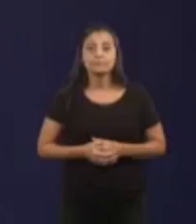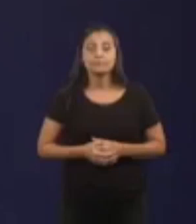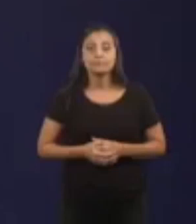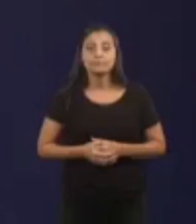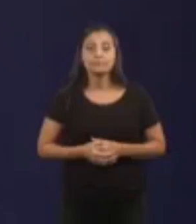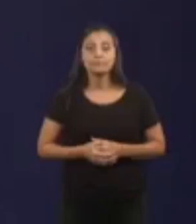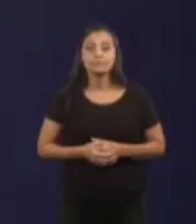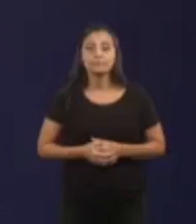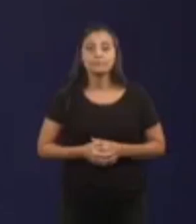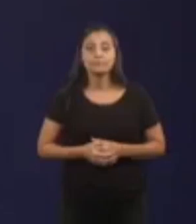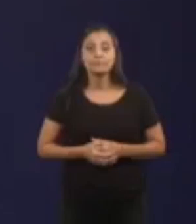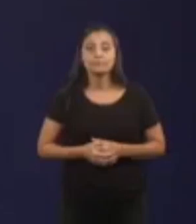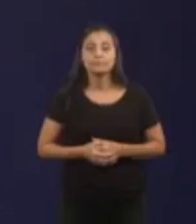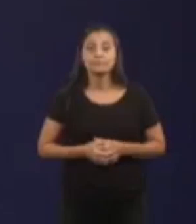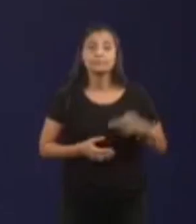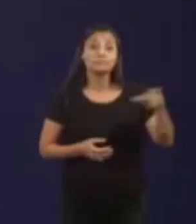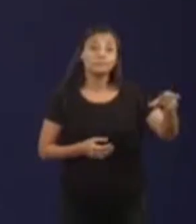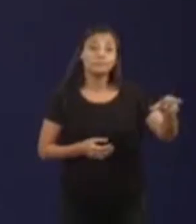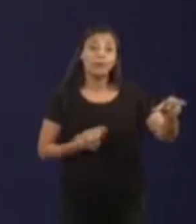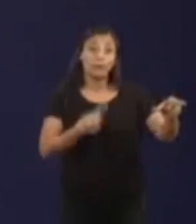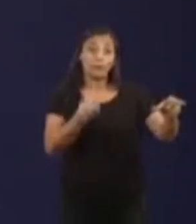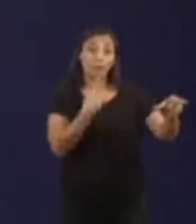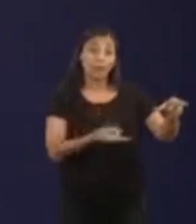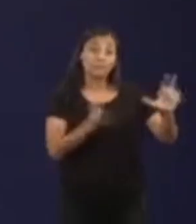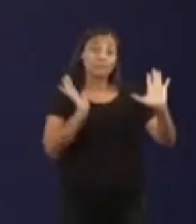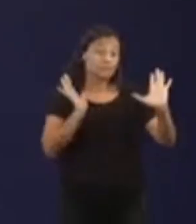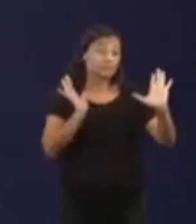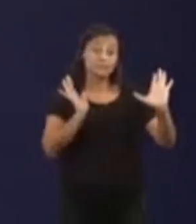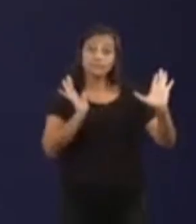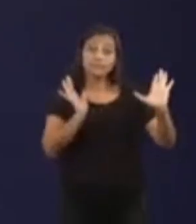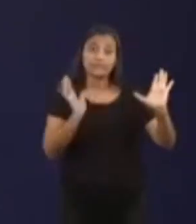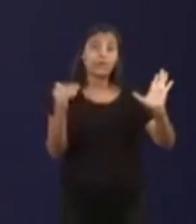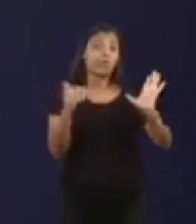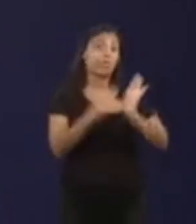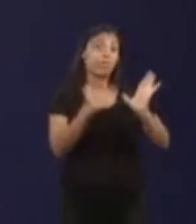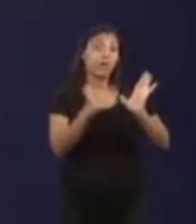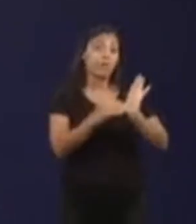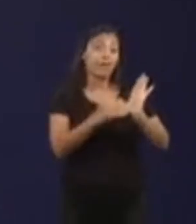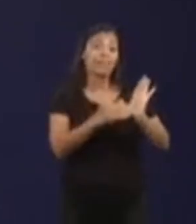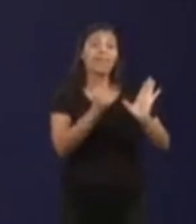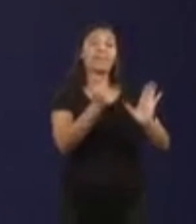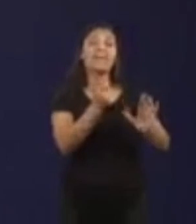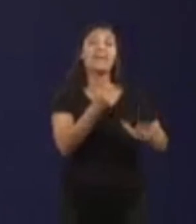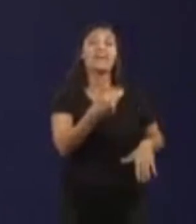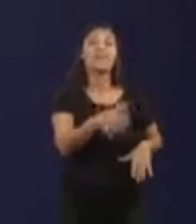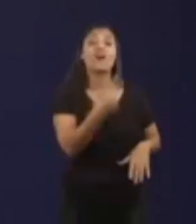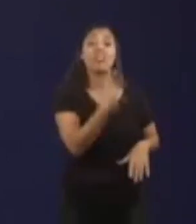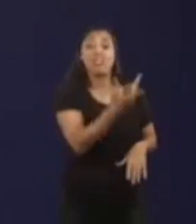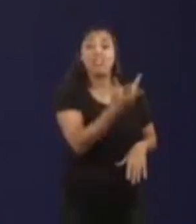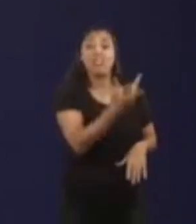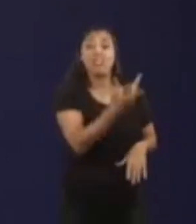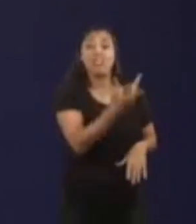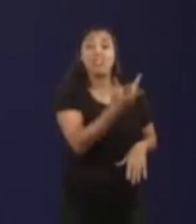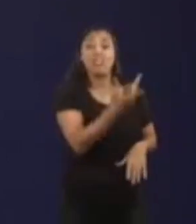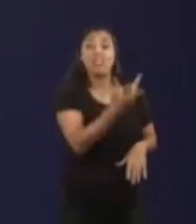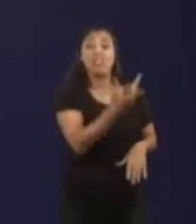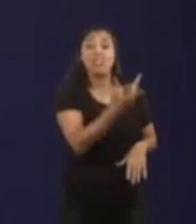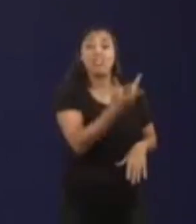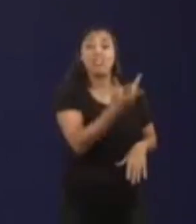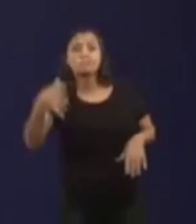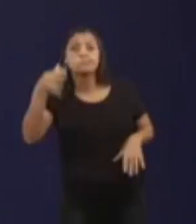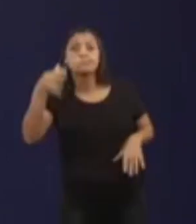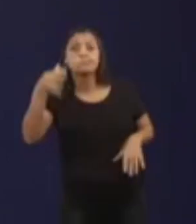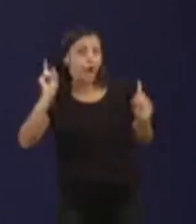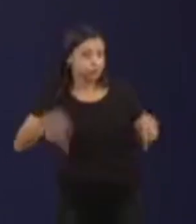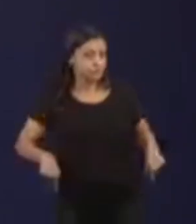que a lo que haces mención corre por cuenta de quién lo mencionó a mí no me consta que eso haya